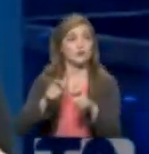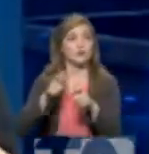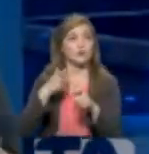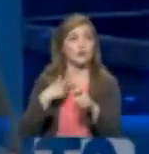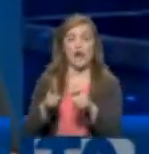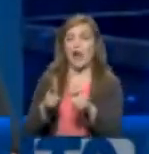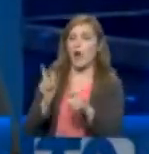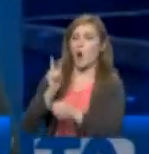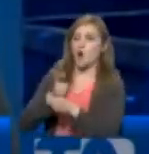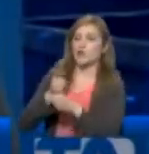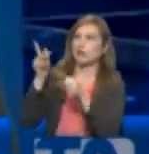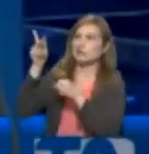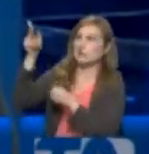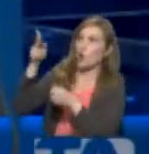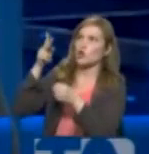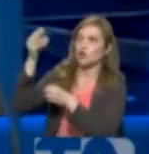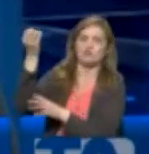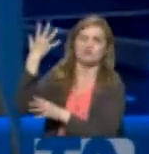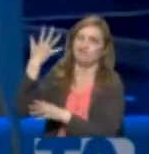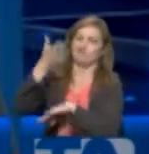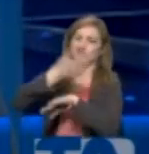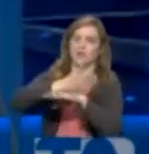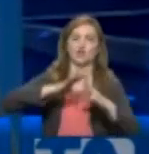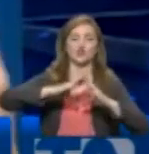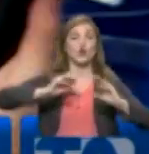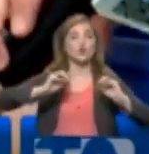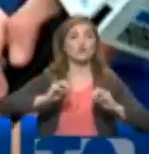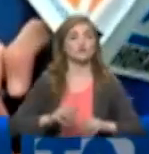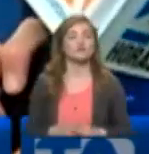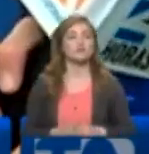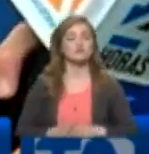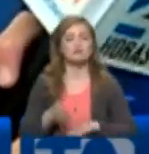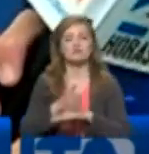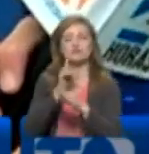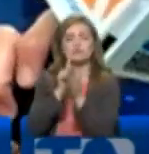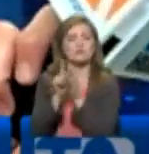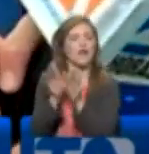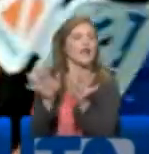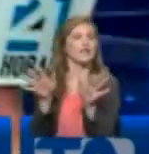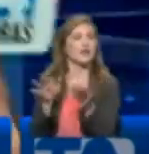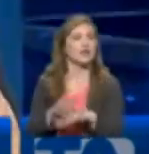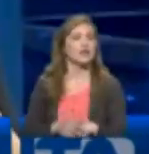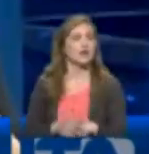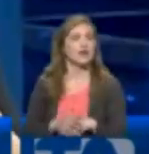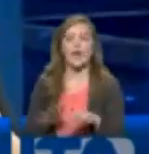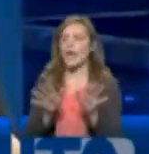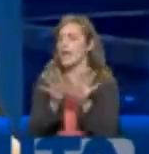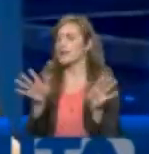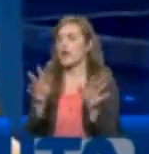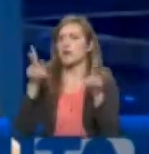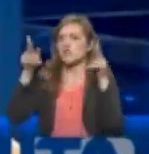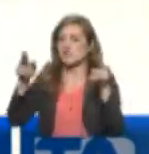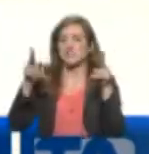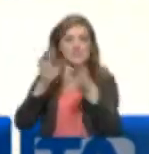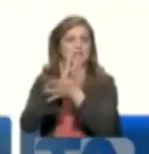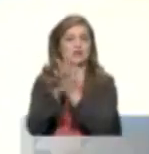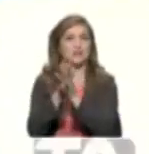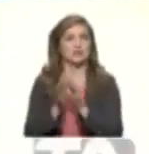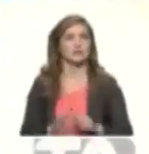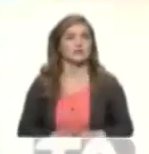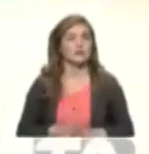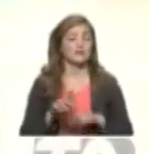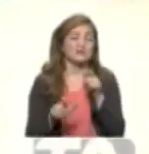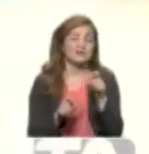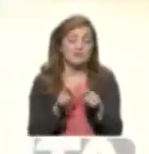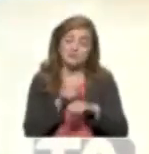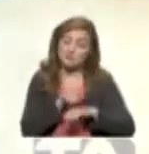corte mientras no se dé solución a los inconvenientes que se están presentando. ¿Las denuncias o en general no va a haber cortes? En general no va a haber cortes. Pero los usuarios